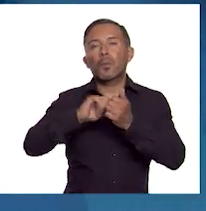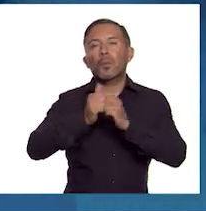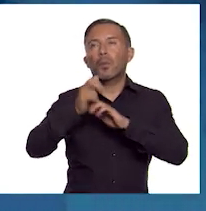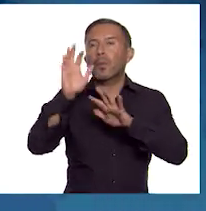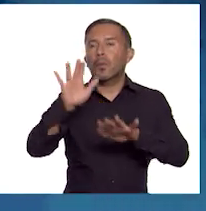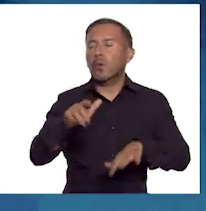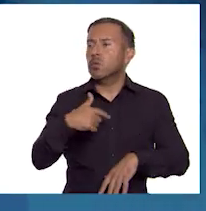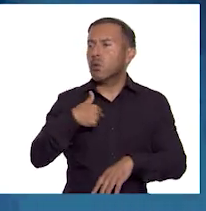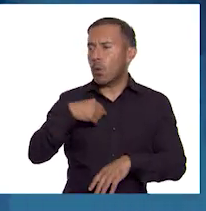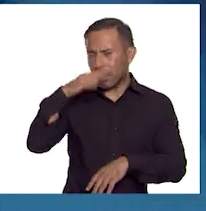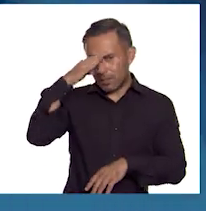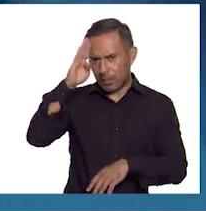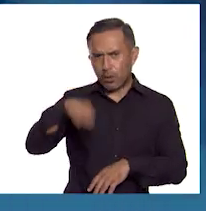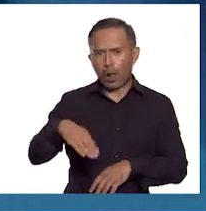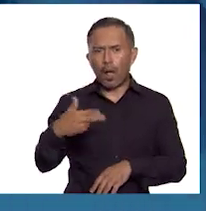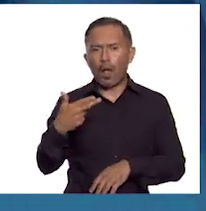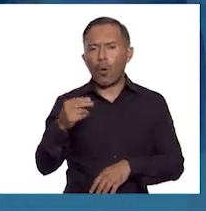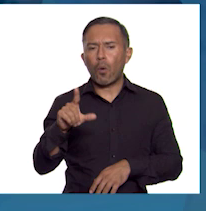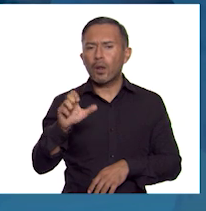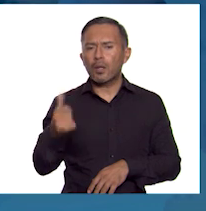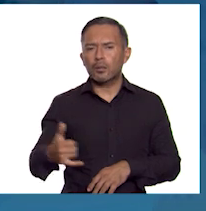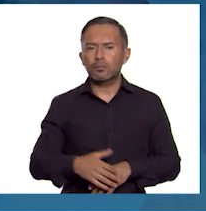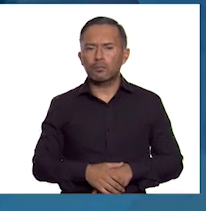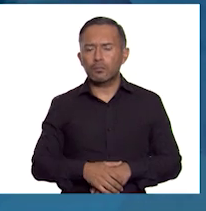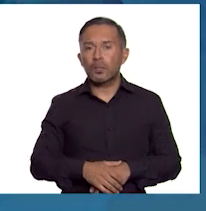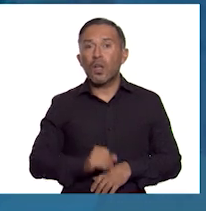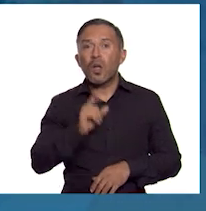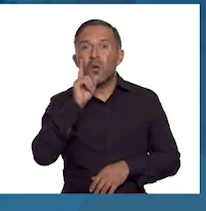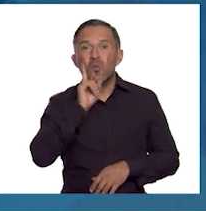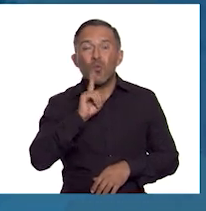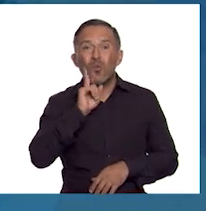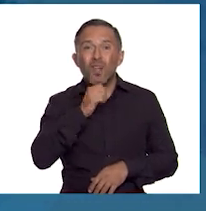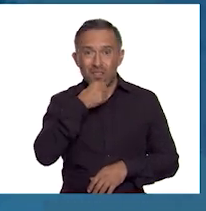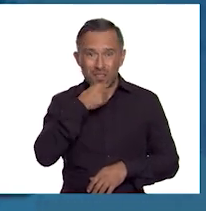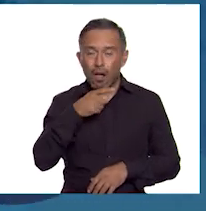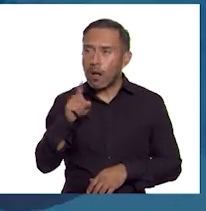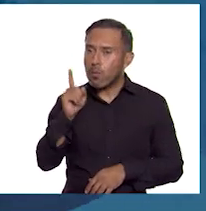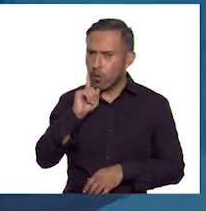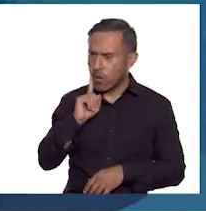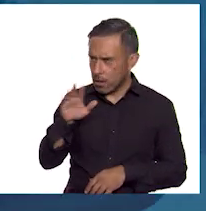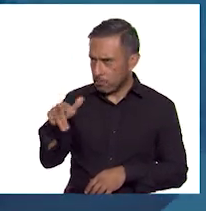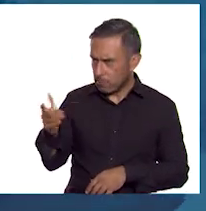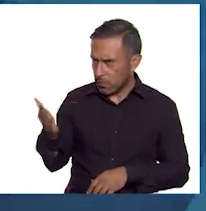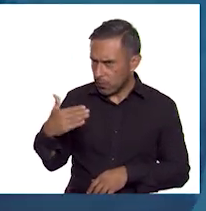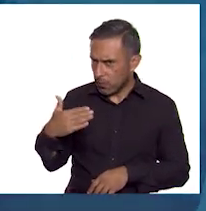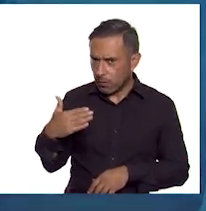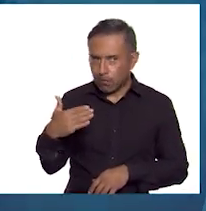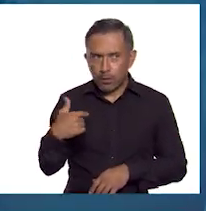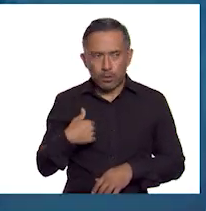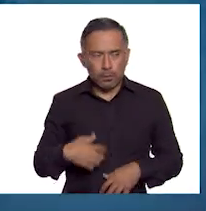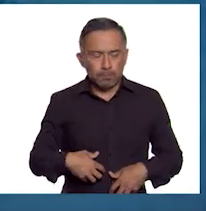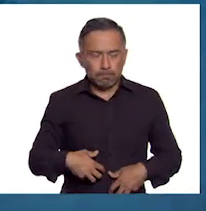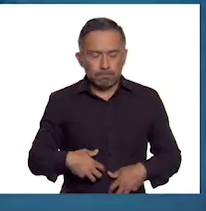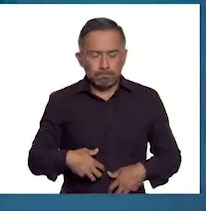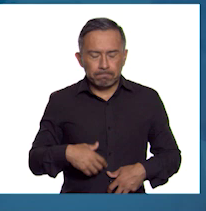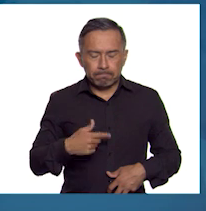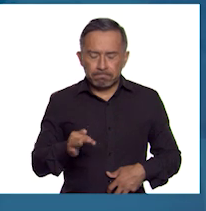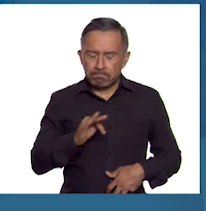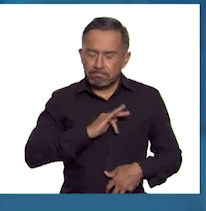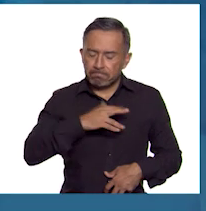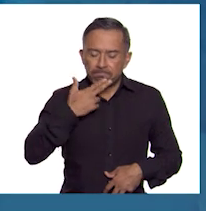soy la señora Hole. Como la vieja animó tanto a la muchacha, esta hizo de tripas corazón y